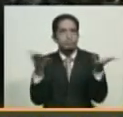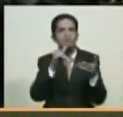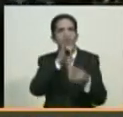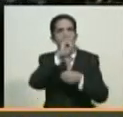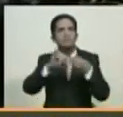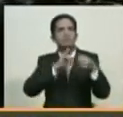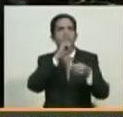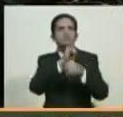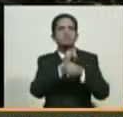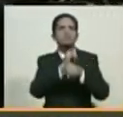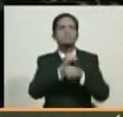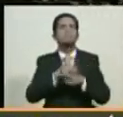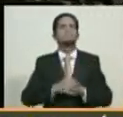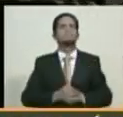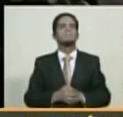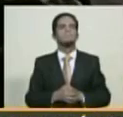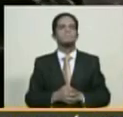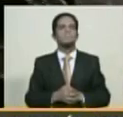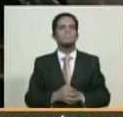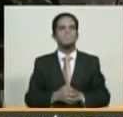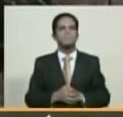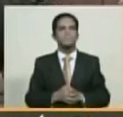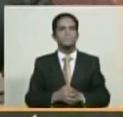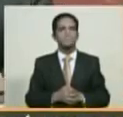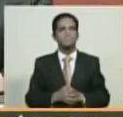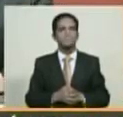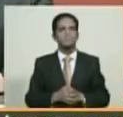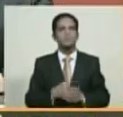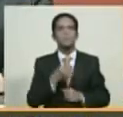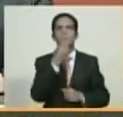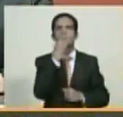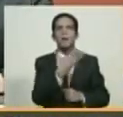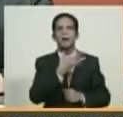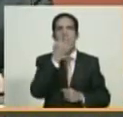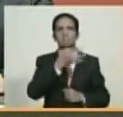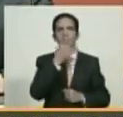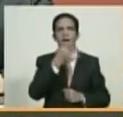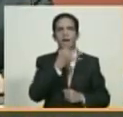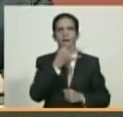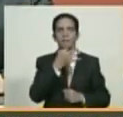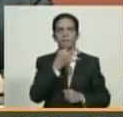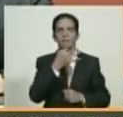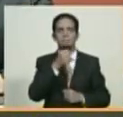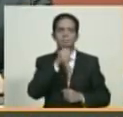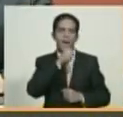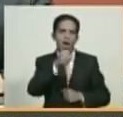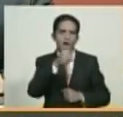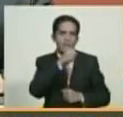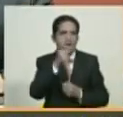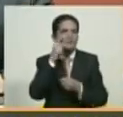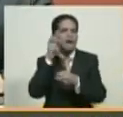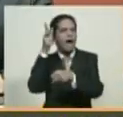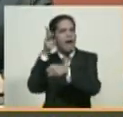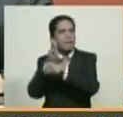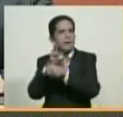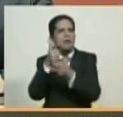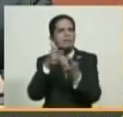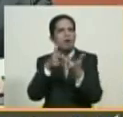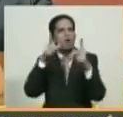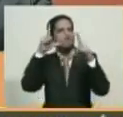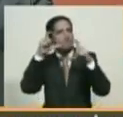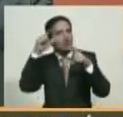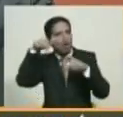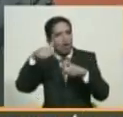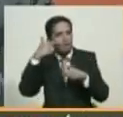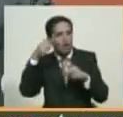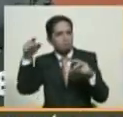internacionales acreditados en el país. Bueno, muy buenas tardes, periodistas, camarógrafos, fotógrafos que atienden esta rueda